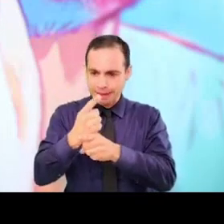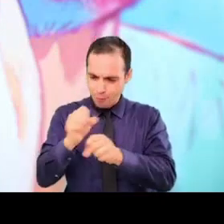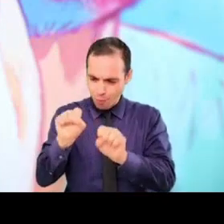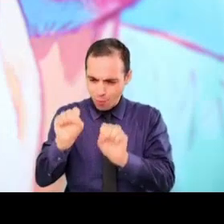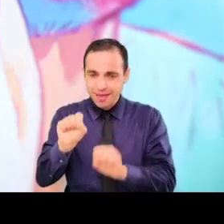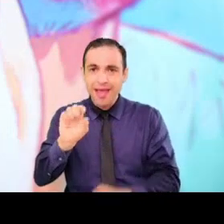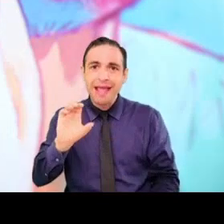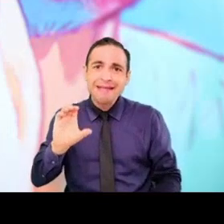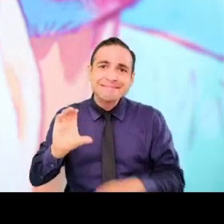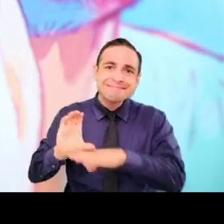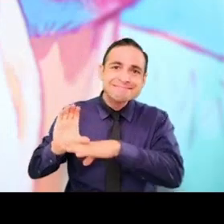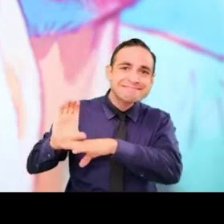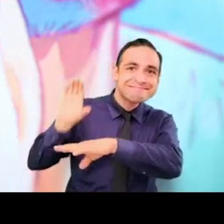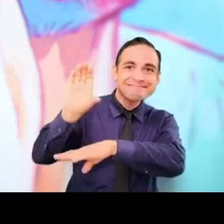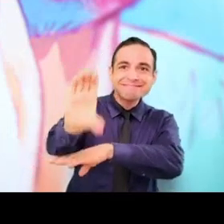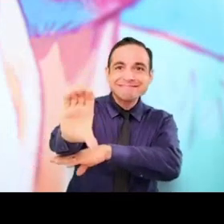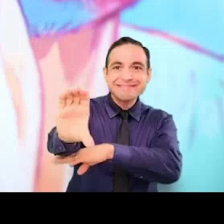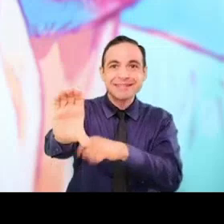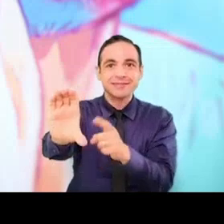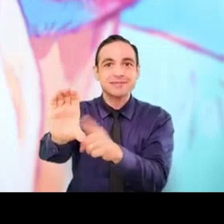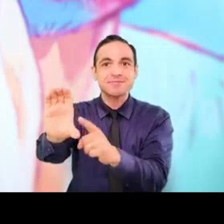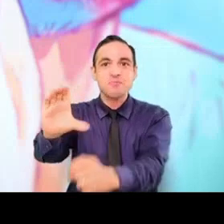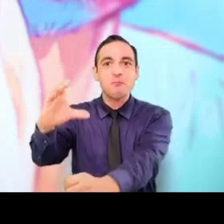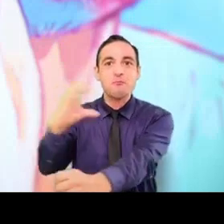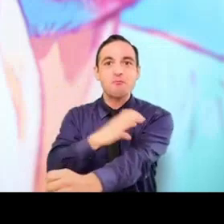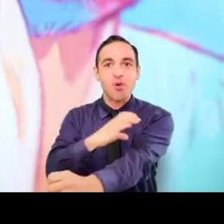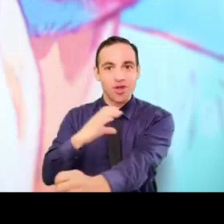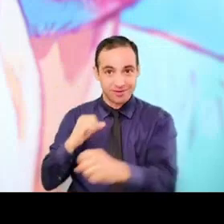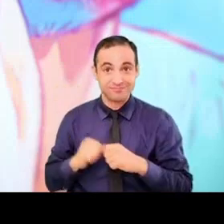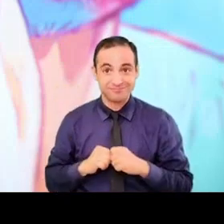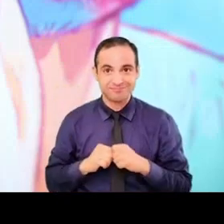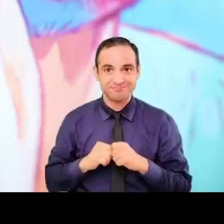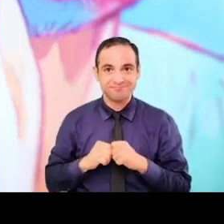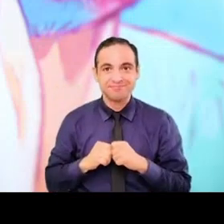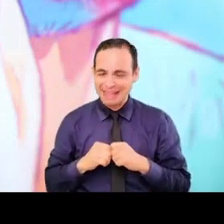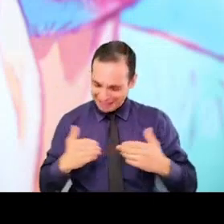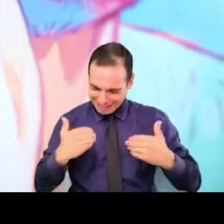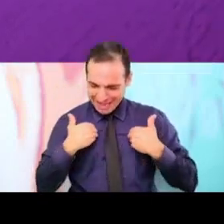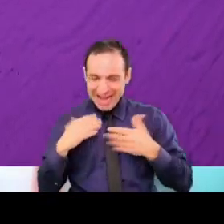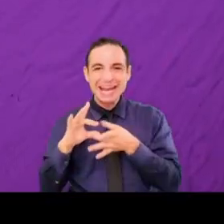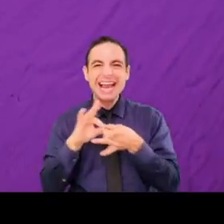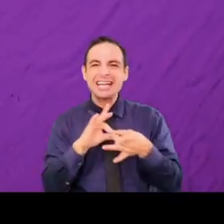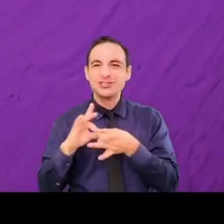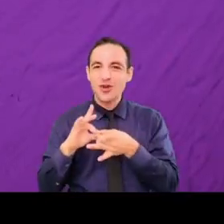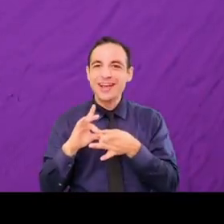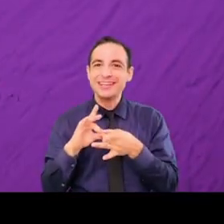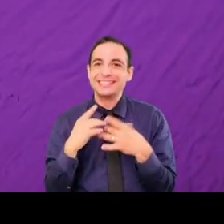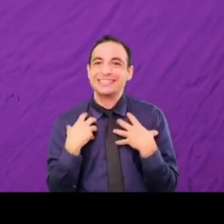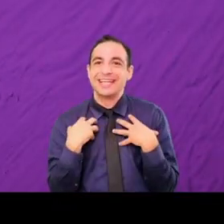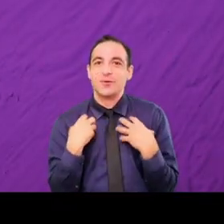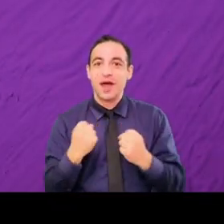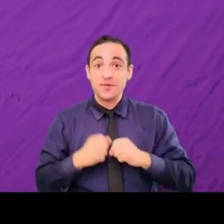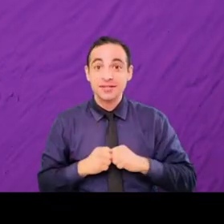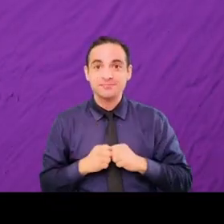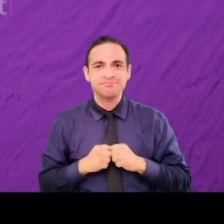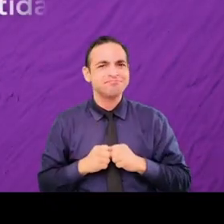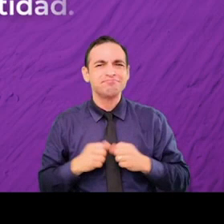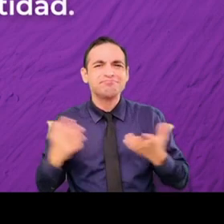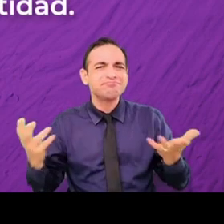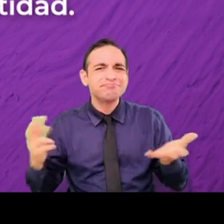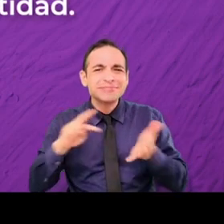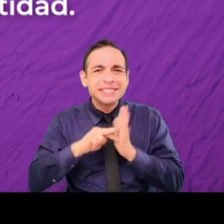que les empodere para desarrollar noviazgos y relaciones saludables por ejemplo una relación saludable